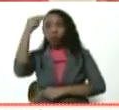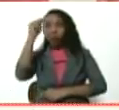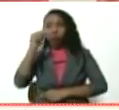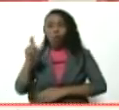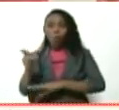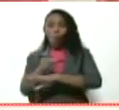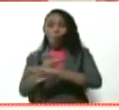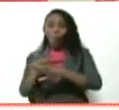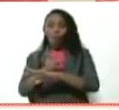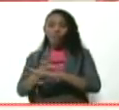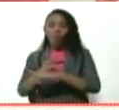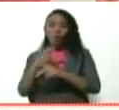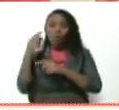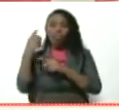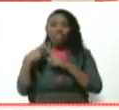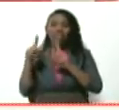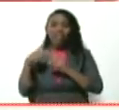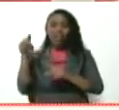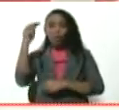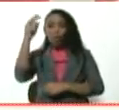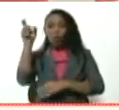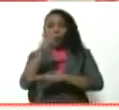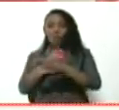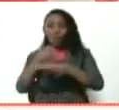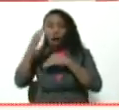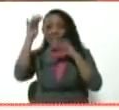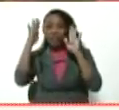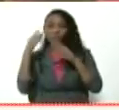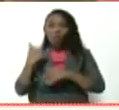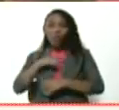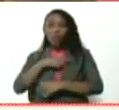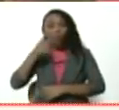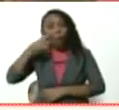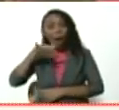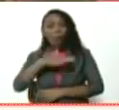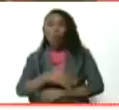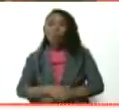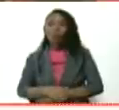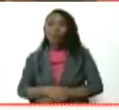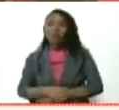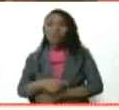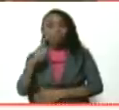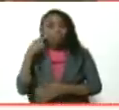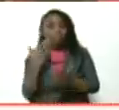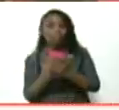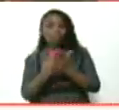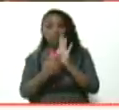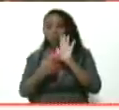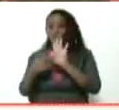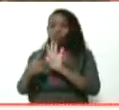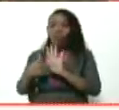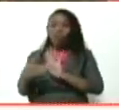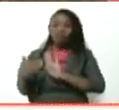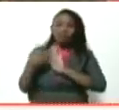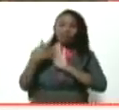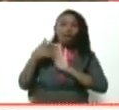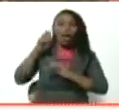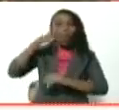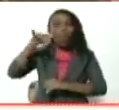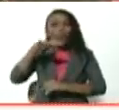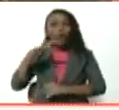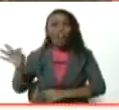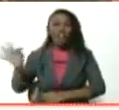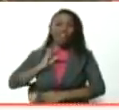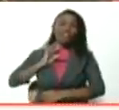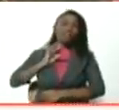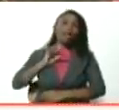y con los distintos niveles de gobierno, los niveles de atención a nuestro pueblo, que se ve de alguna manera perjudicado. ¿Quién? El pueblo. Pero